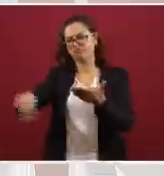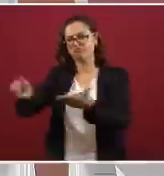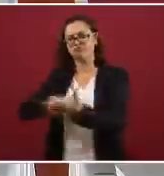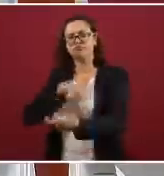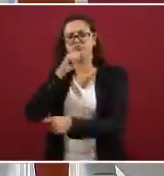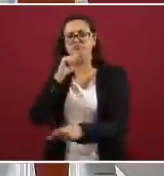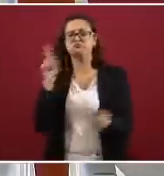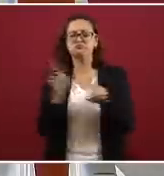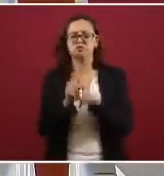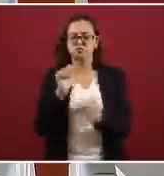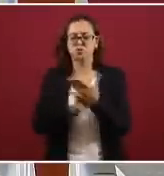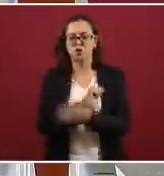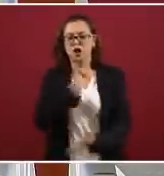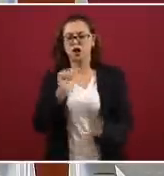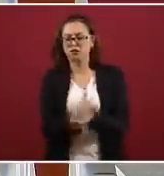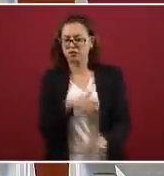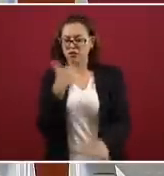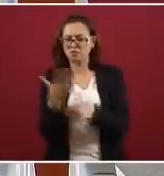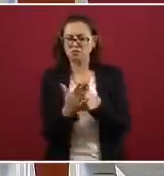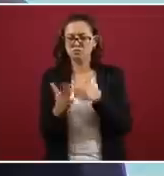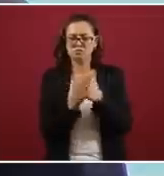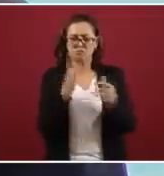de verificación. Al día de hoy,